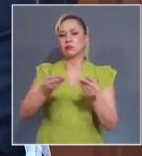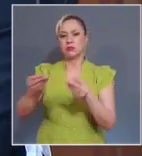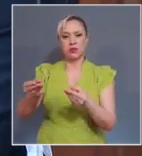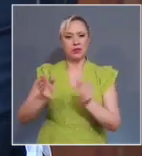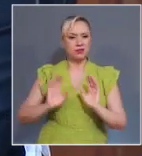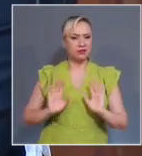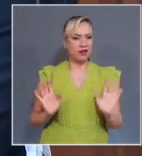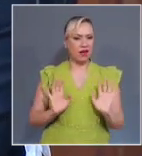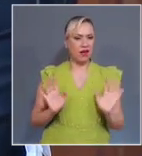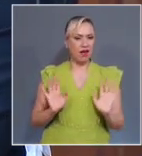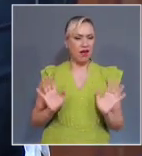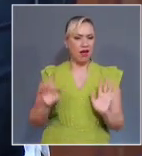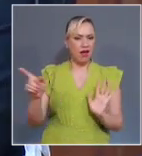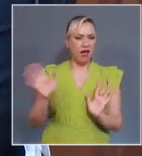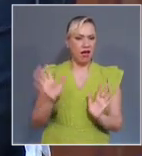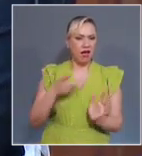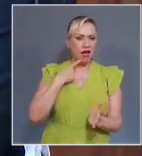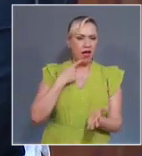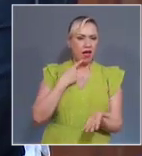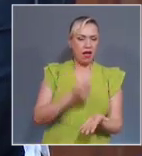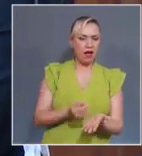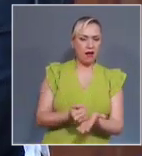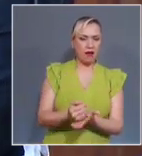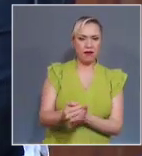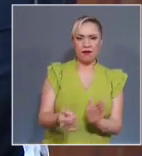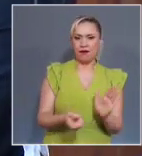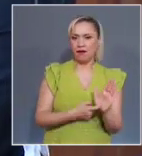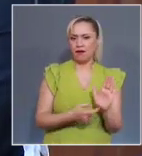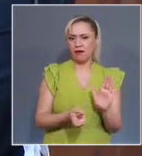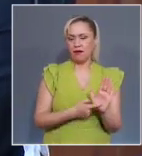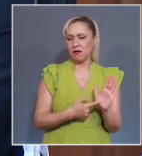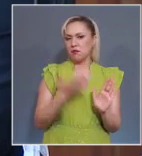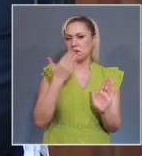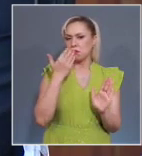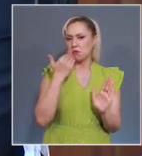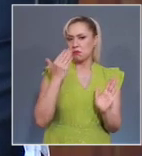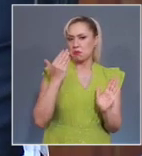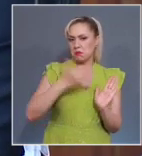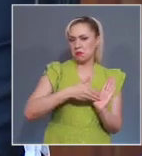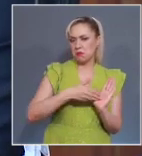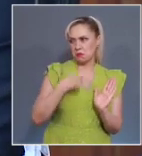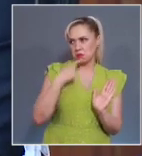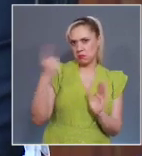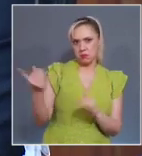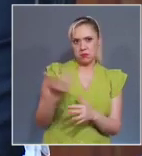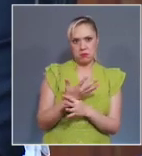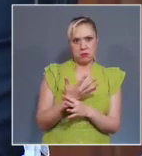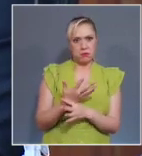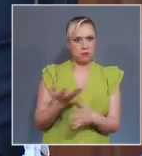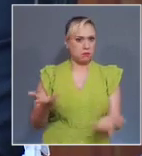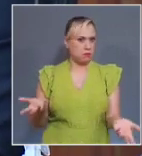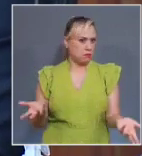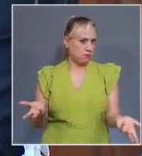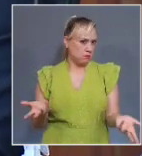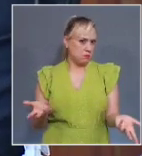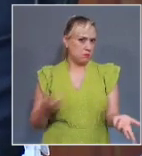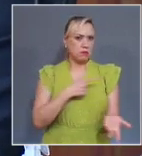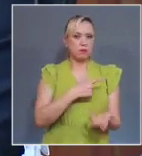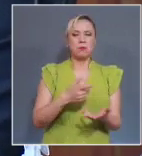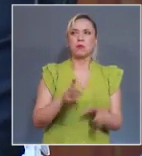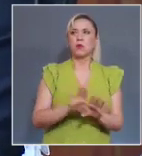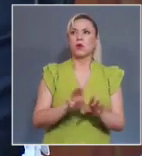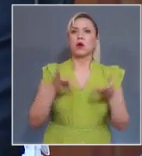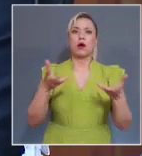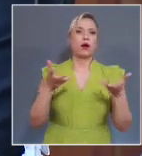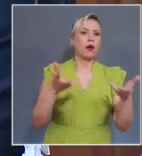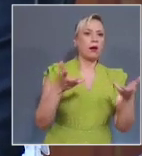Respecto de cada uno de esos hechos no hay infracción y así lo dijo, inclusive respecto de las aspiraciones, pues considero que a ningún fin